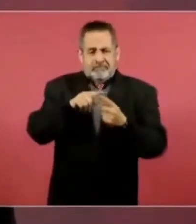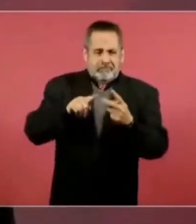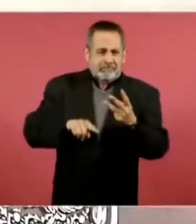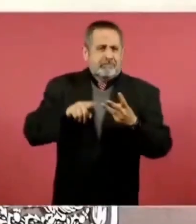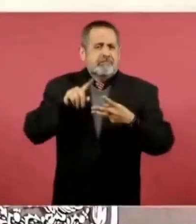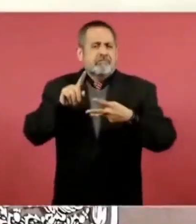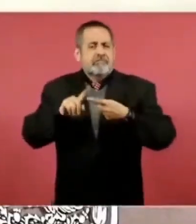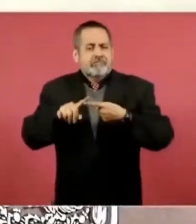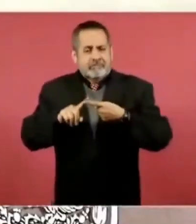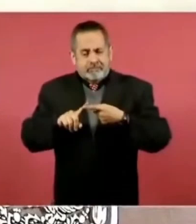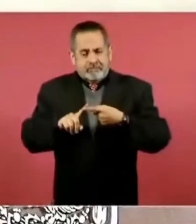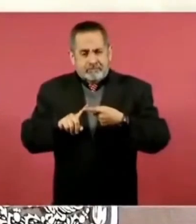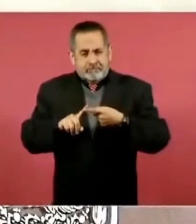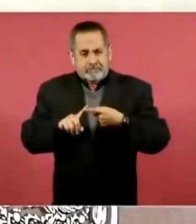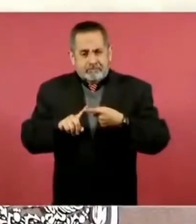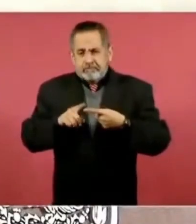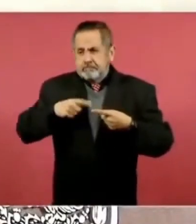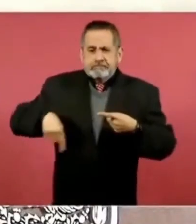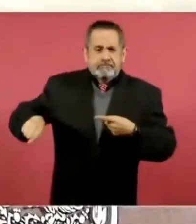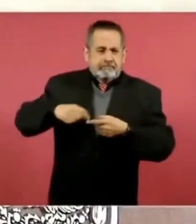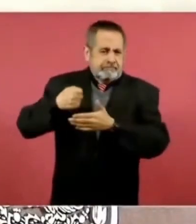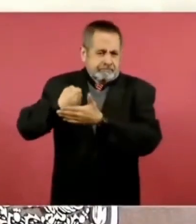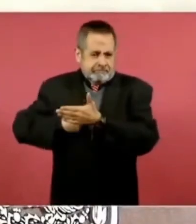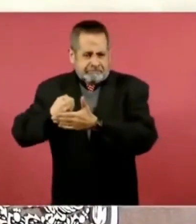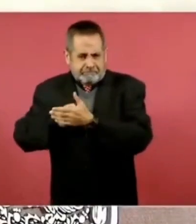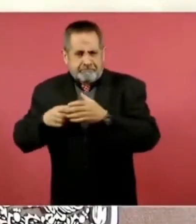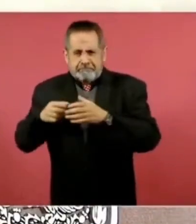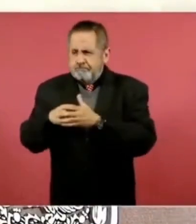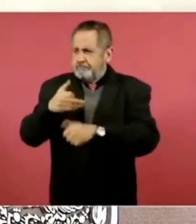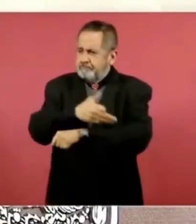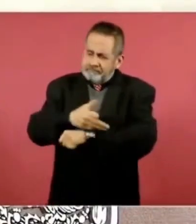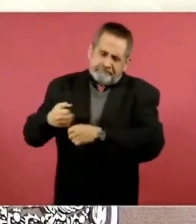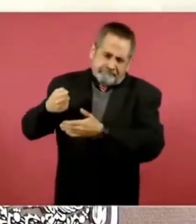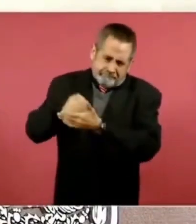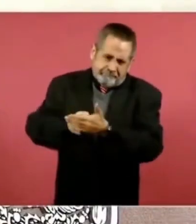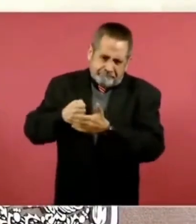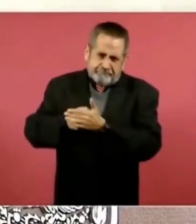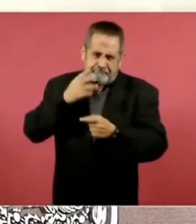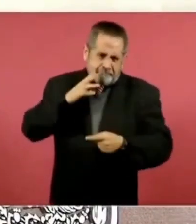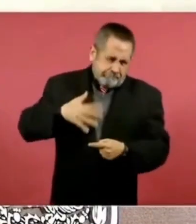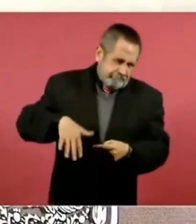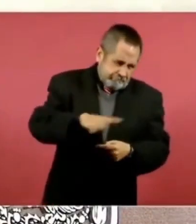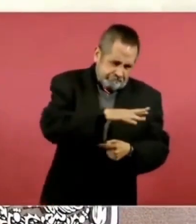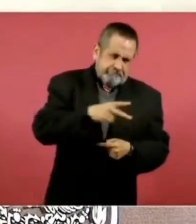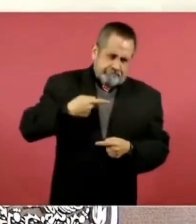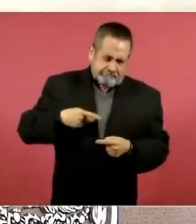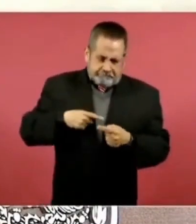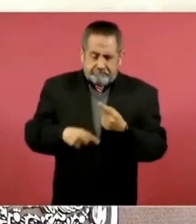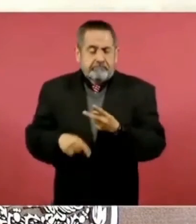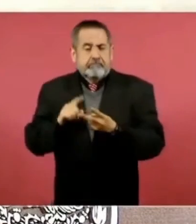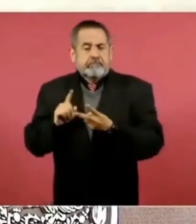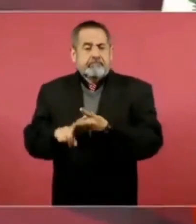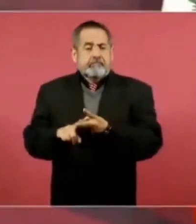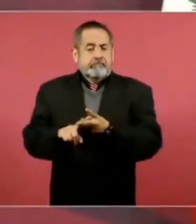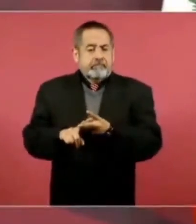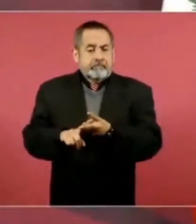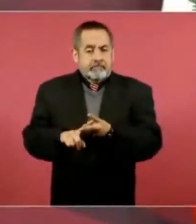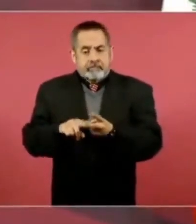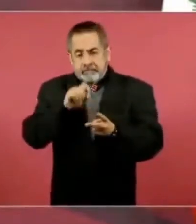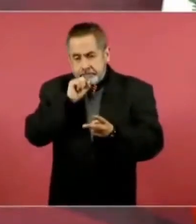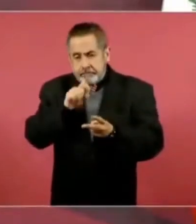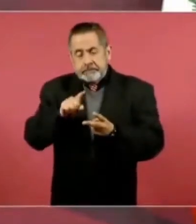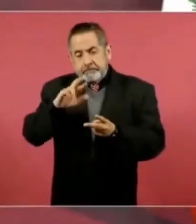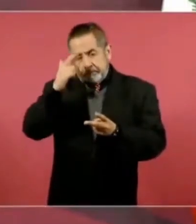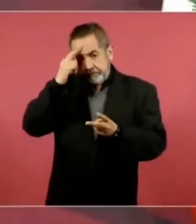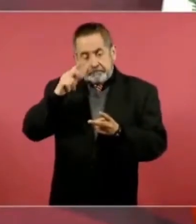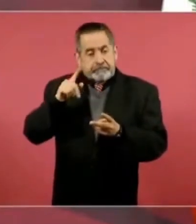lado es el fruto de la lucha de personas, familias, en busca de sus seres amados. Pero tenemos que